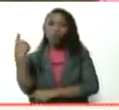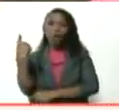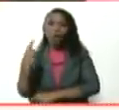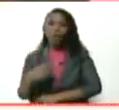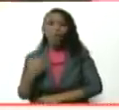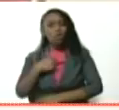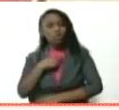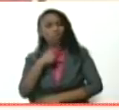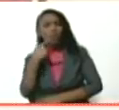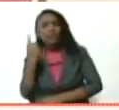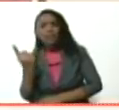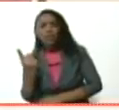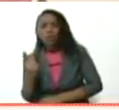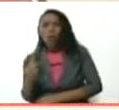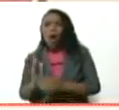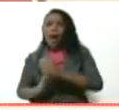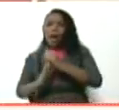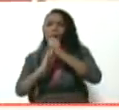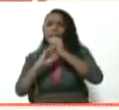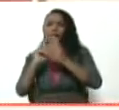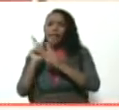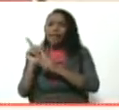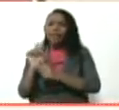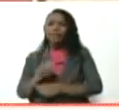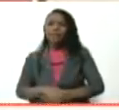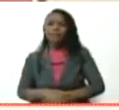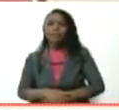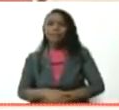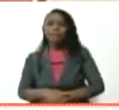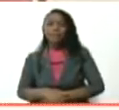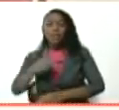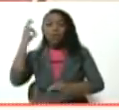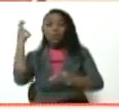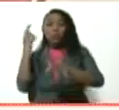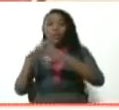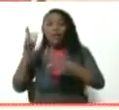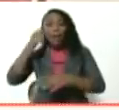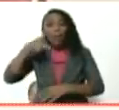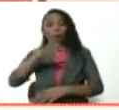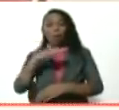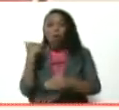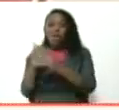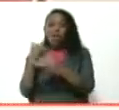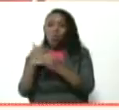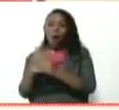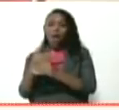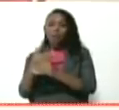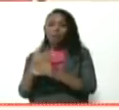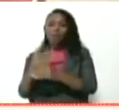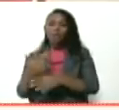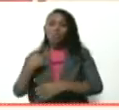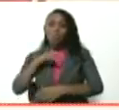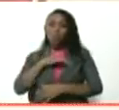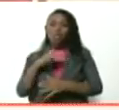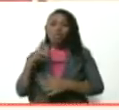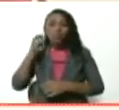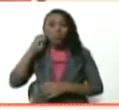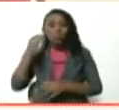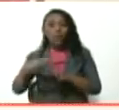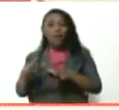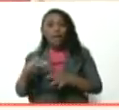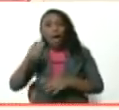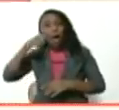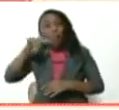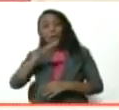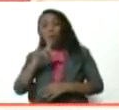Nosotros hemos dicho a la dirigencia que la suerte del pueblo será nuestra suerte. Si al pueblo le va mal,